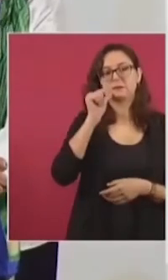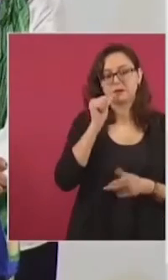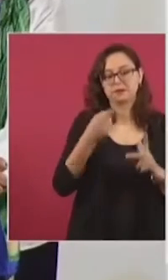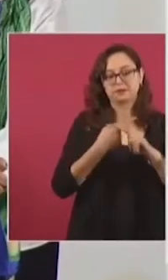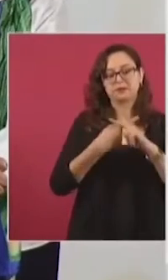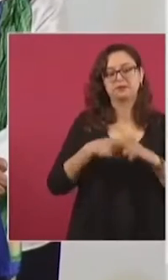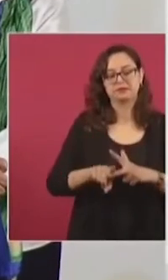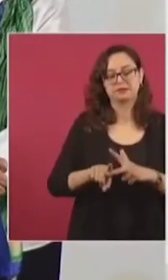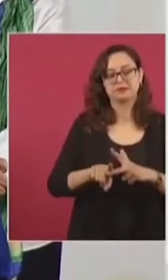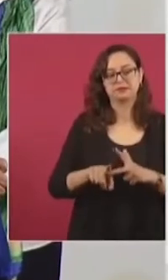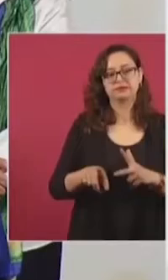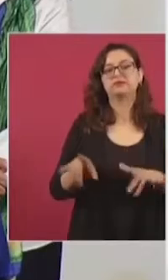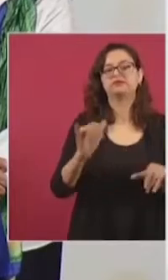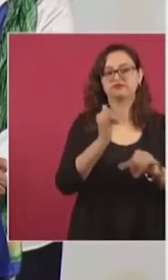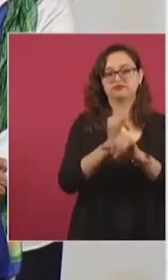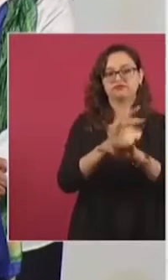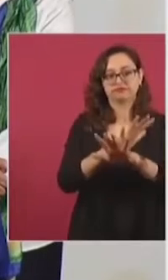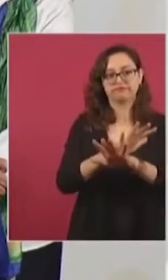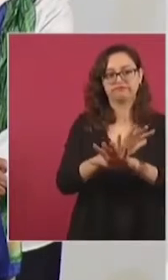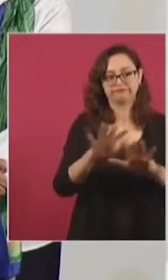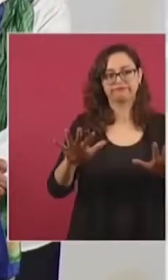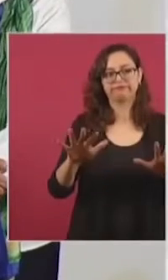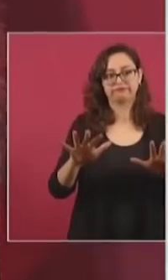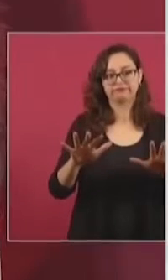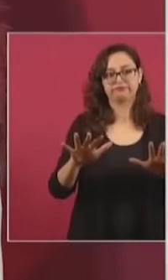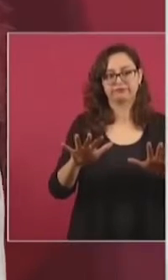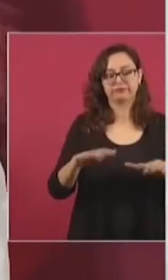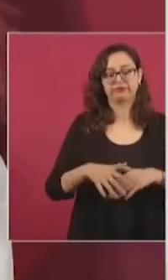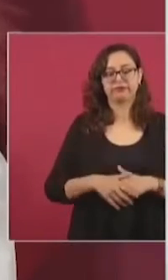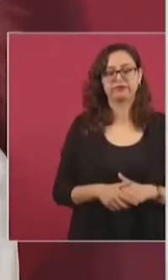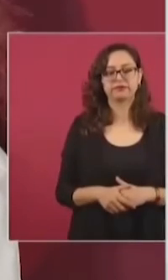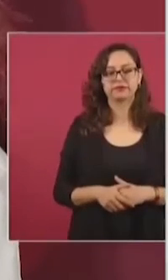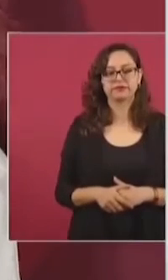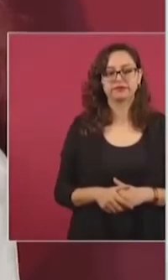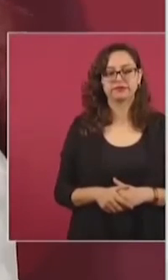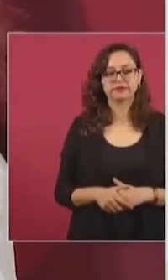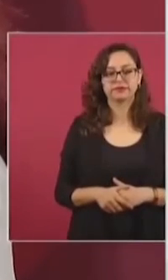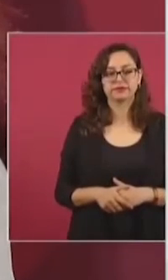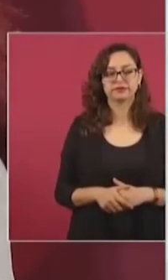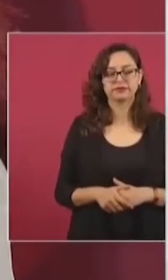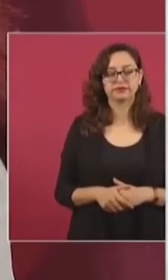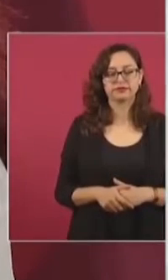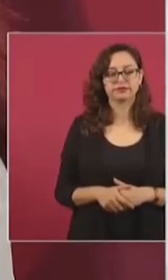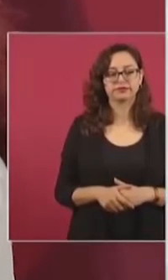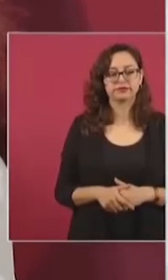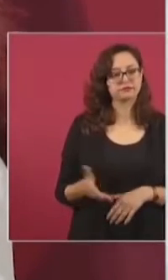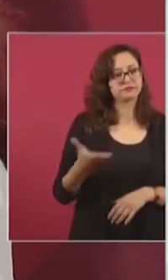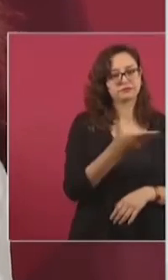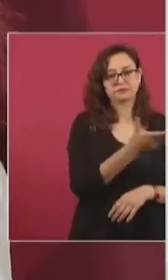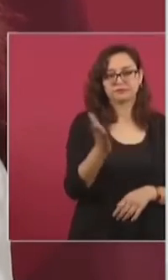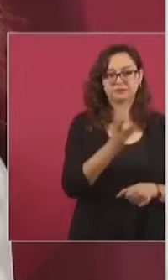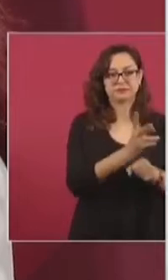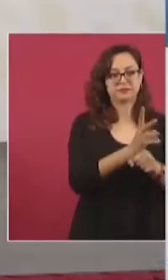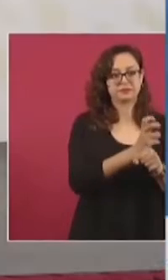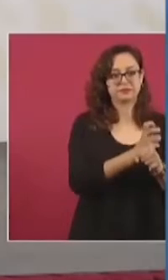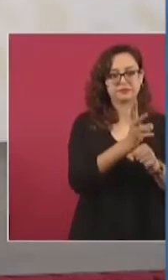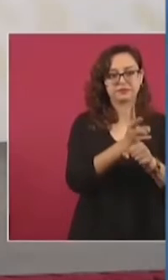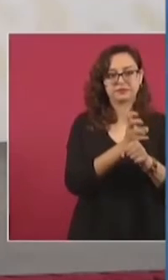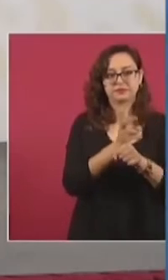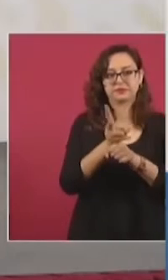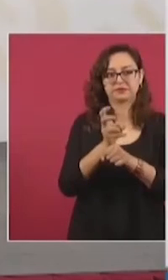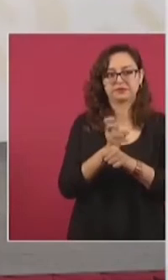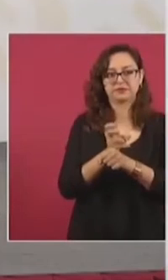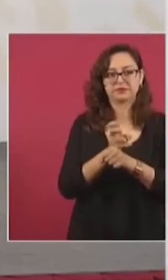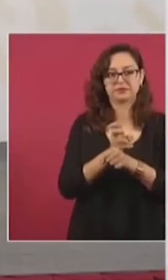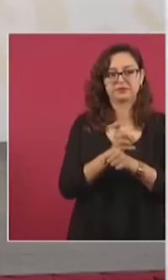con la educación de nuestros hijos la secretaria de educación pública que dicho sea de paso dicen que tienen las instalaciones las oficinas de sus secretarios